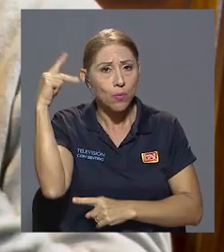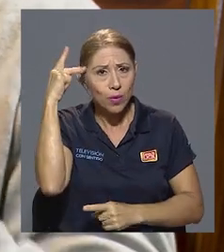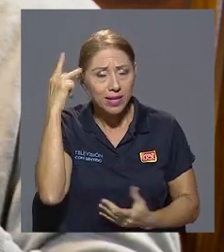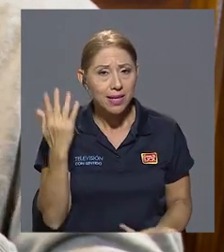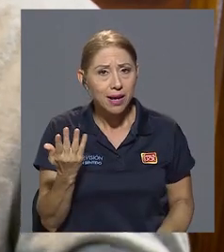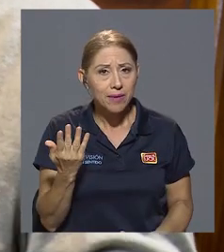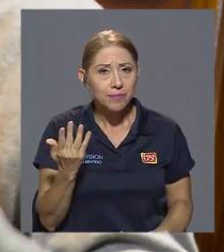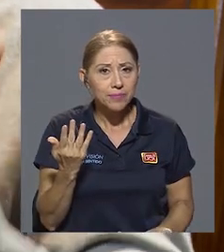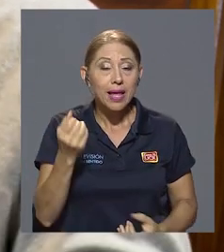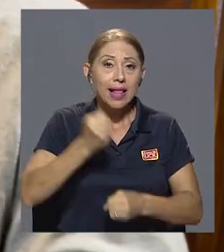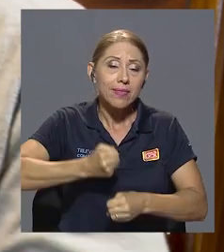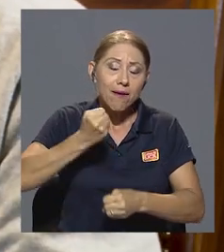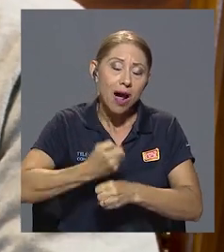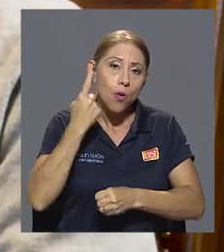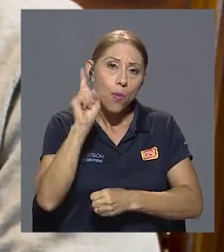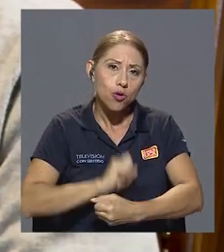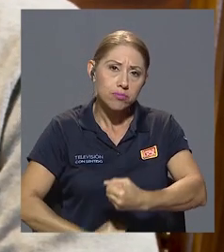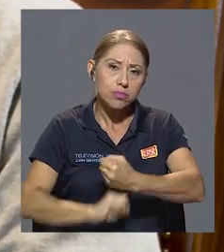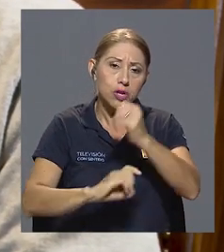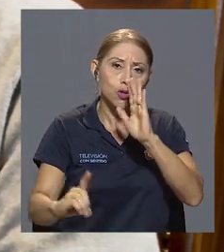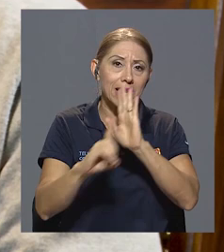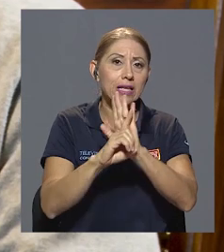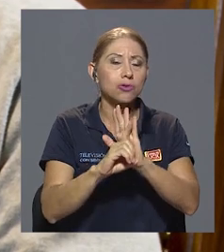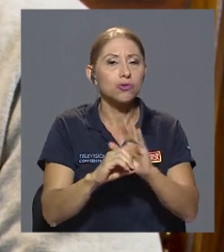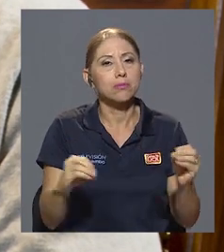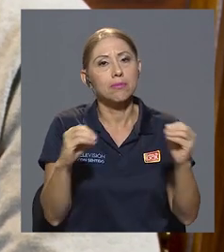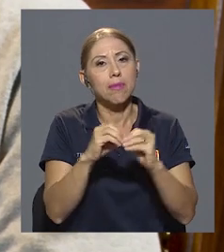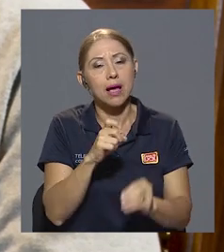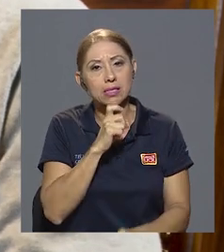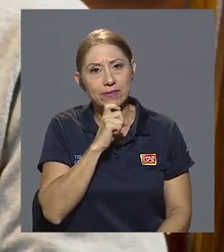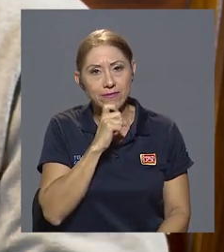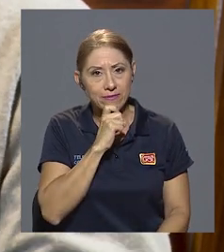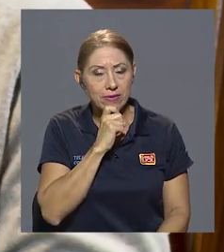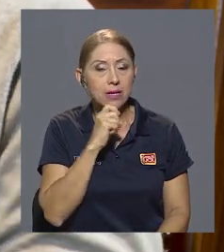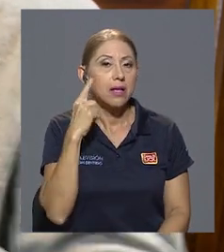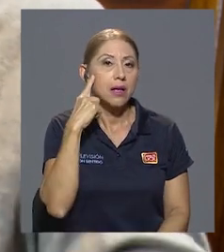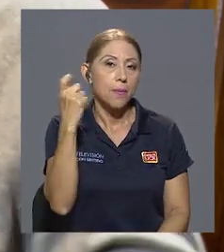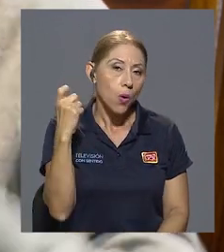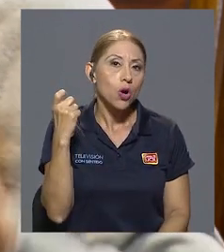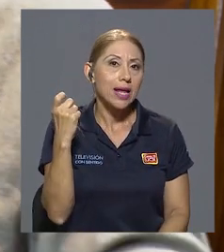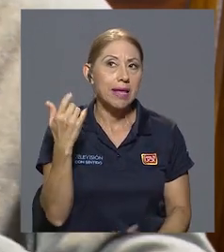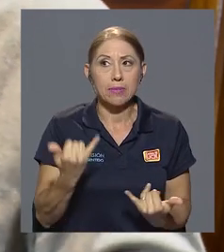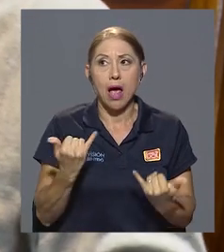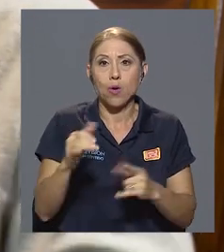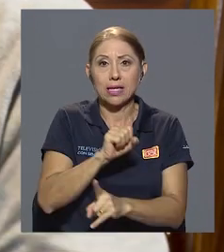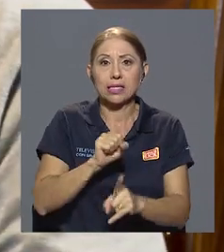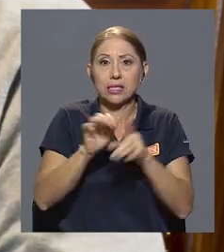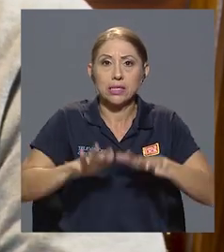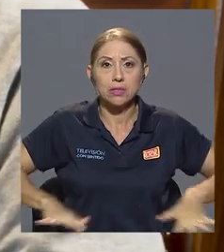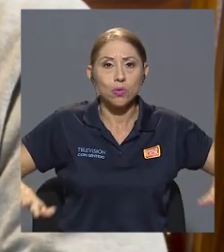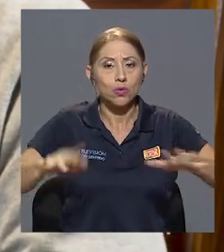en el trabajo por los derechos se vuelve un trabajo más difícil porque hay un digamos hay un entorno político